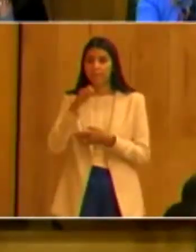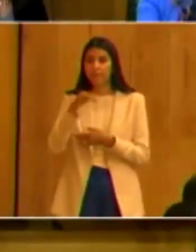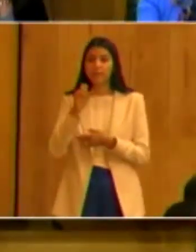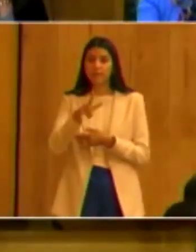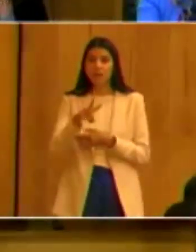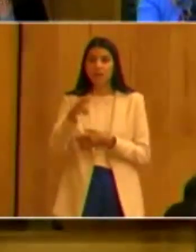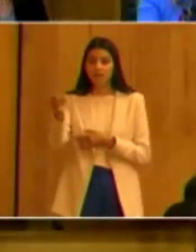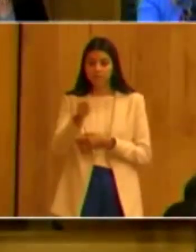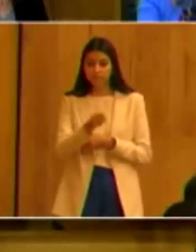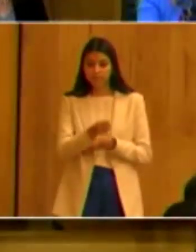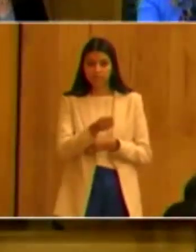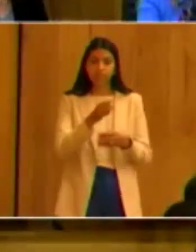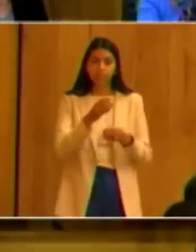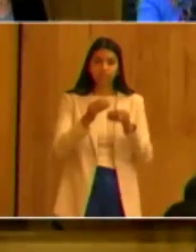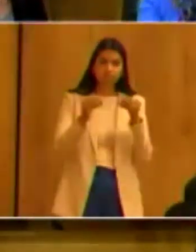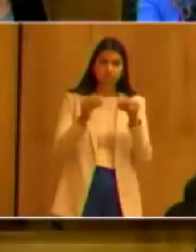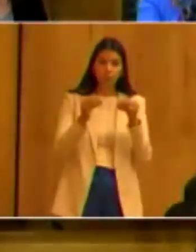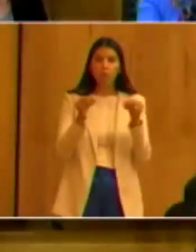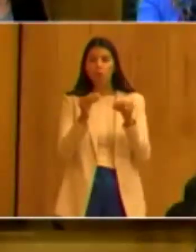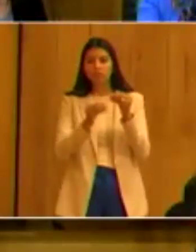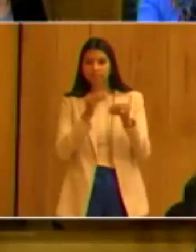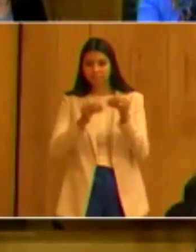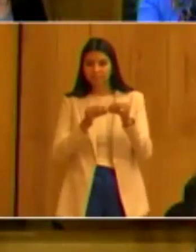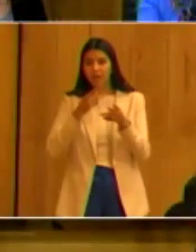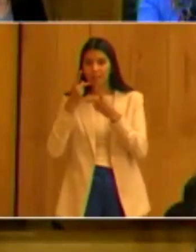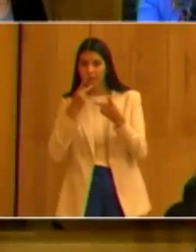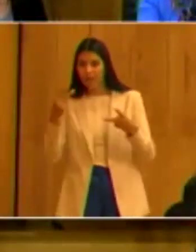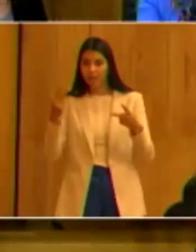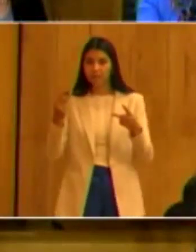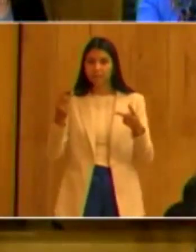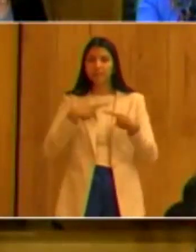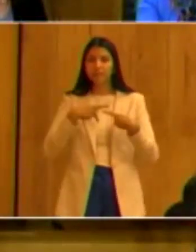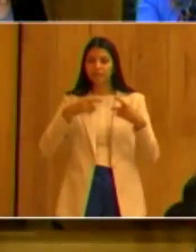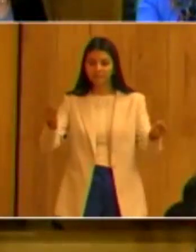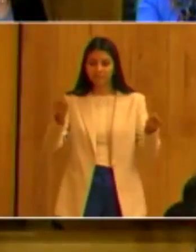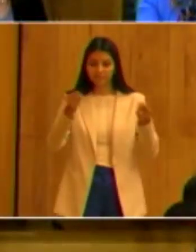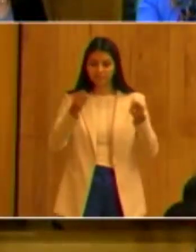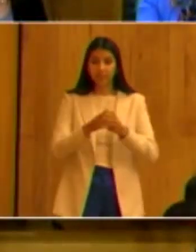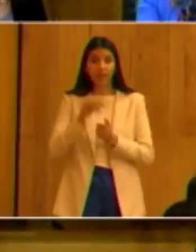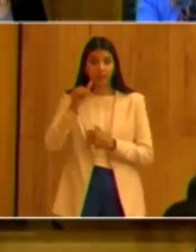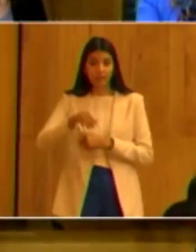Oral de la Región de Morelia. La jueza Amalia Herrera Arroyo